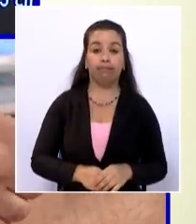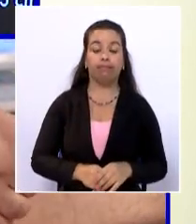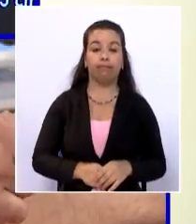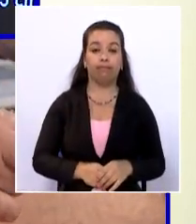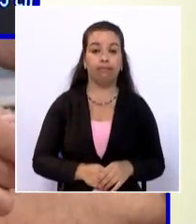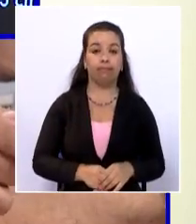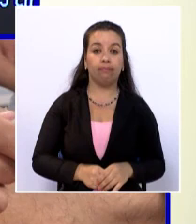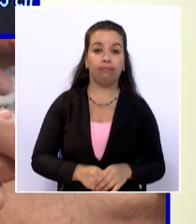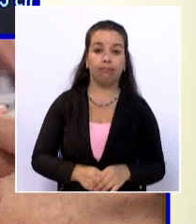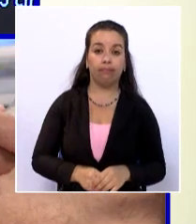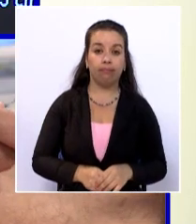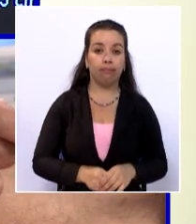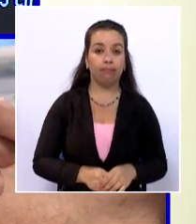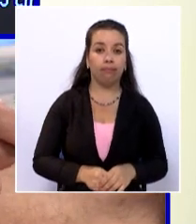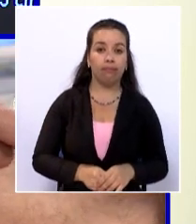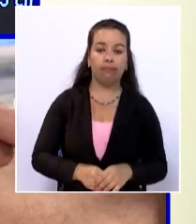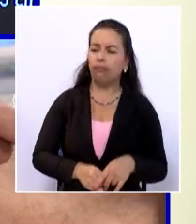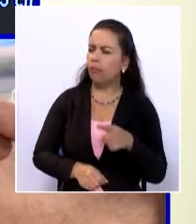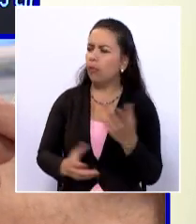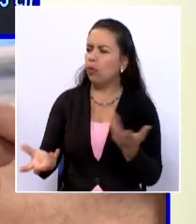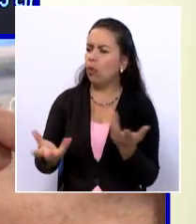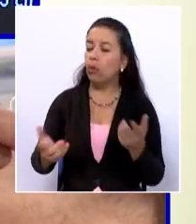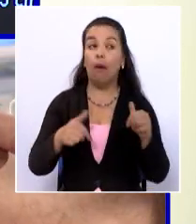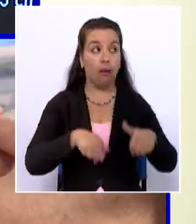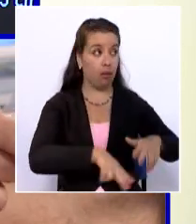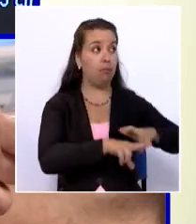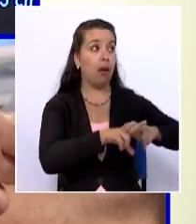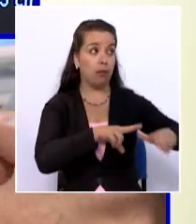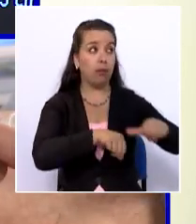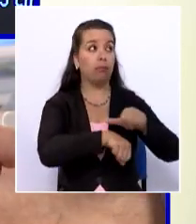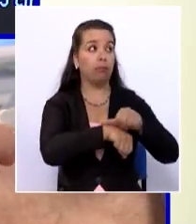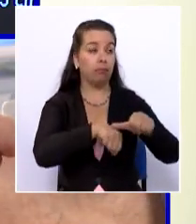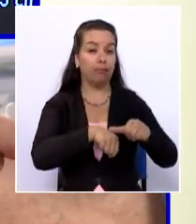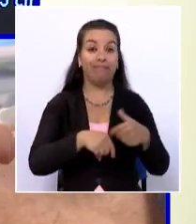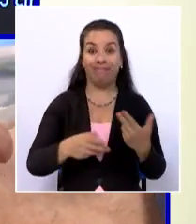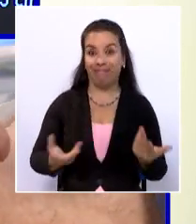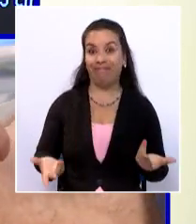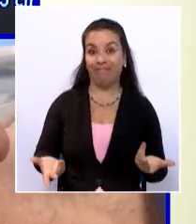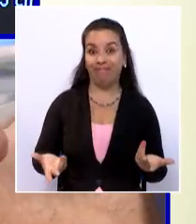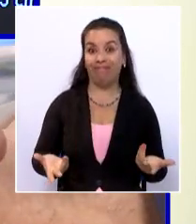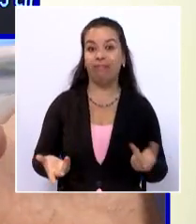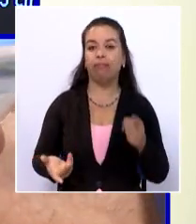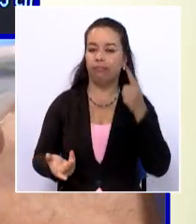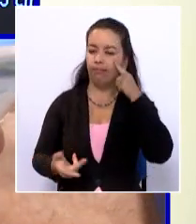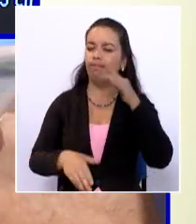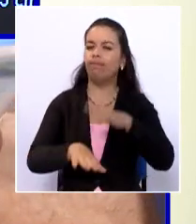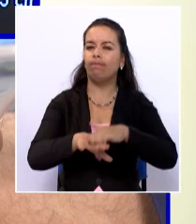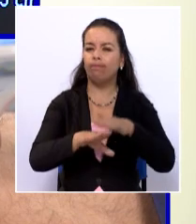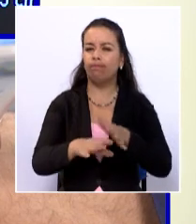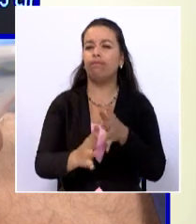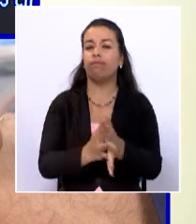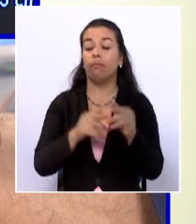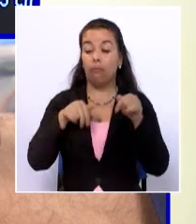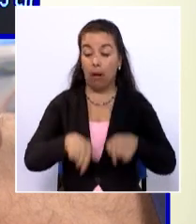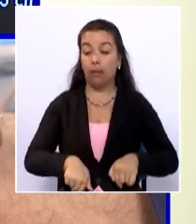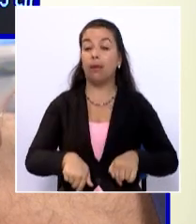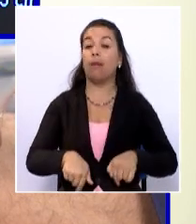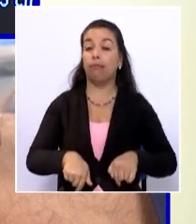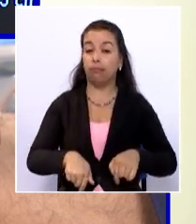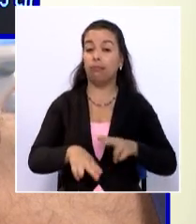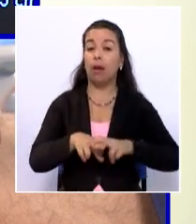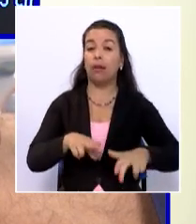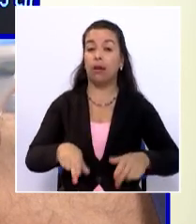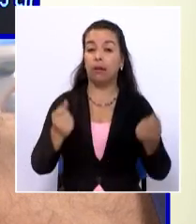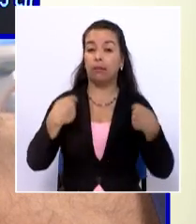profesionales eso fue donde en ciudad aquí en manizales y eso sí puedo contar que tenemos excelentes ortopedistas y